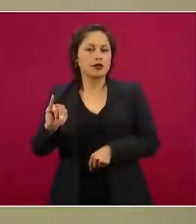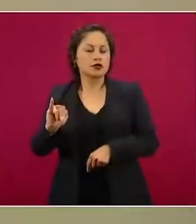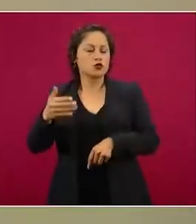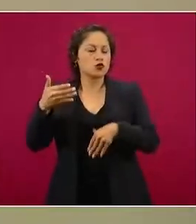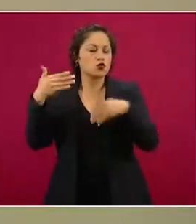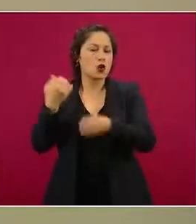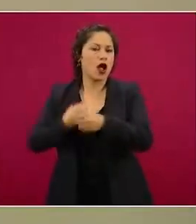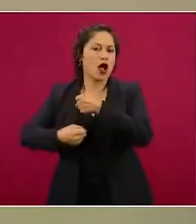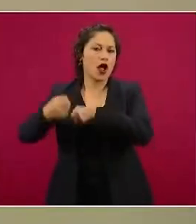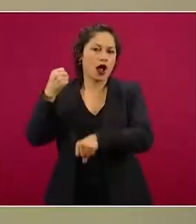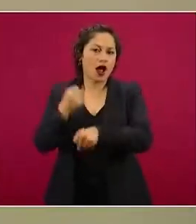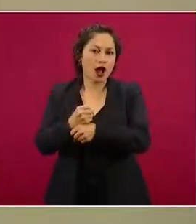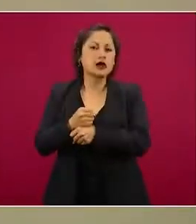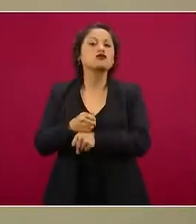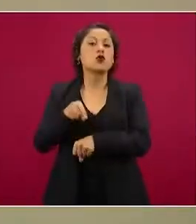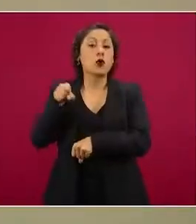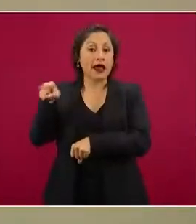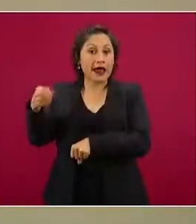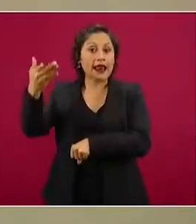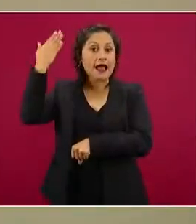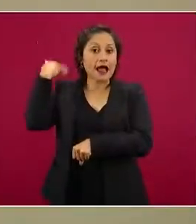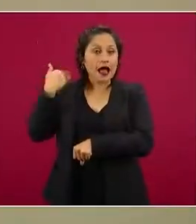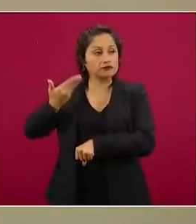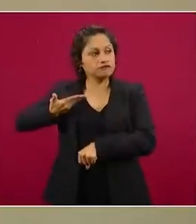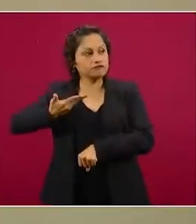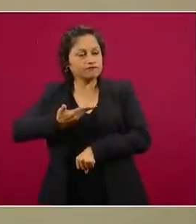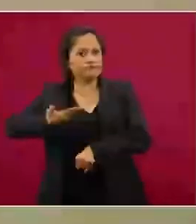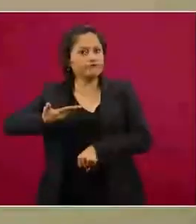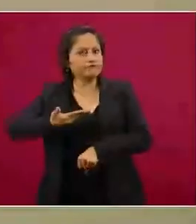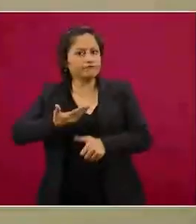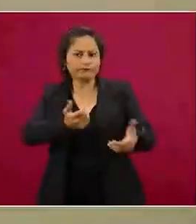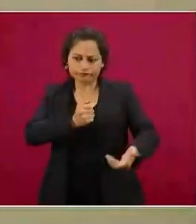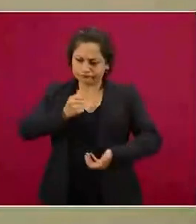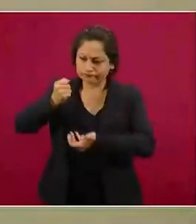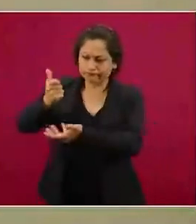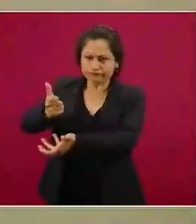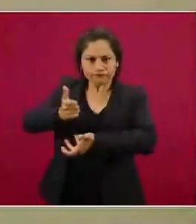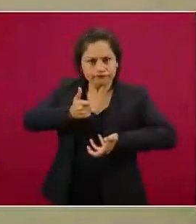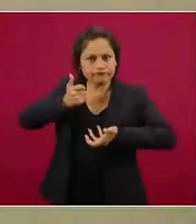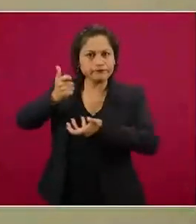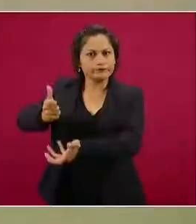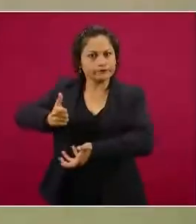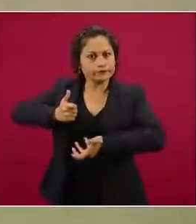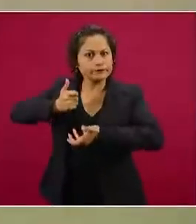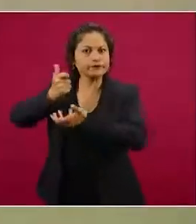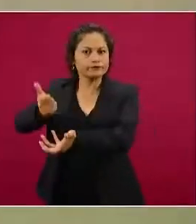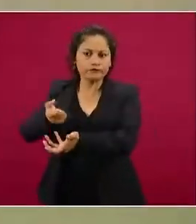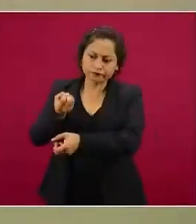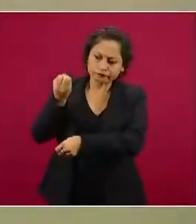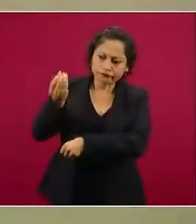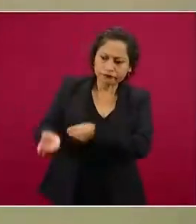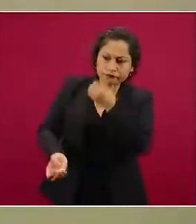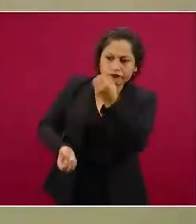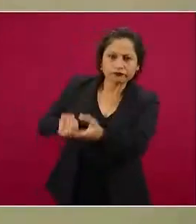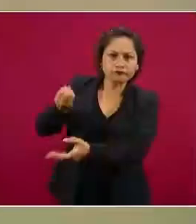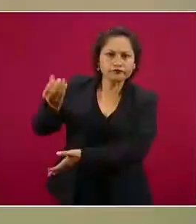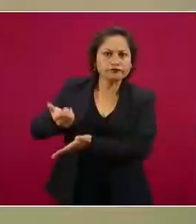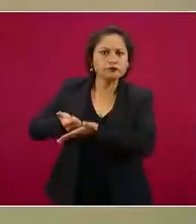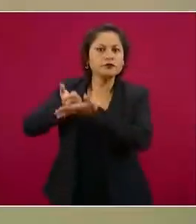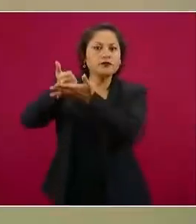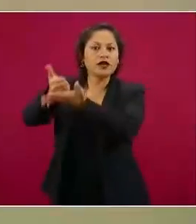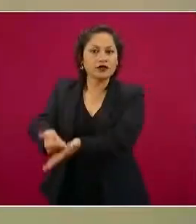Bajó recursos, pidió apoyo para emprender ahí nuevos conceptos de ayuda, pero no, fue